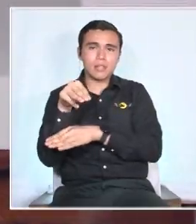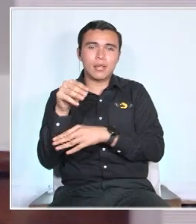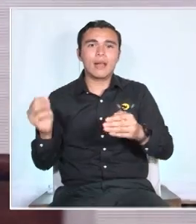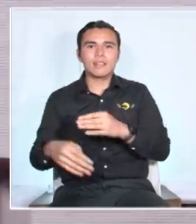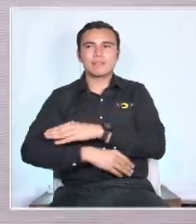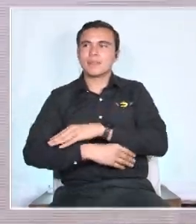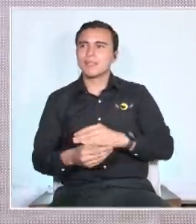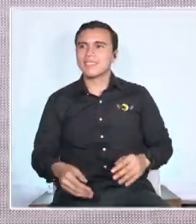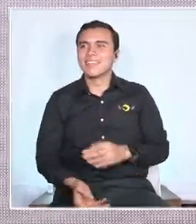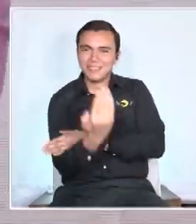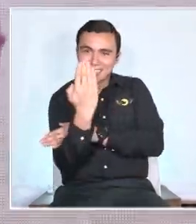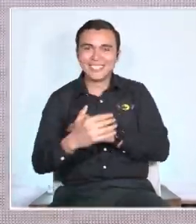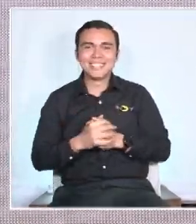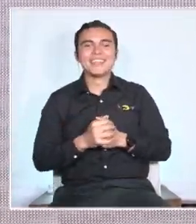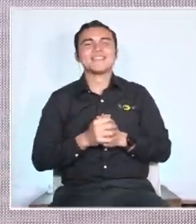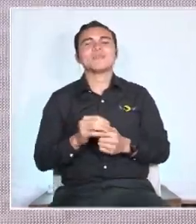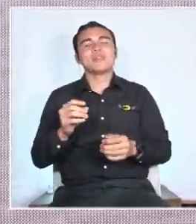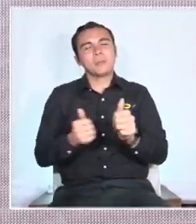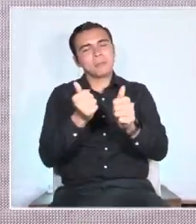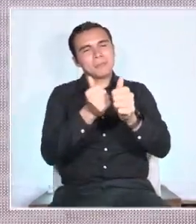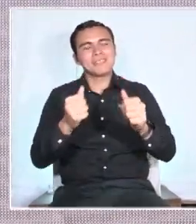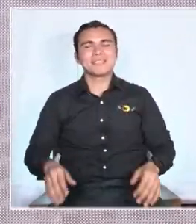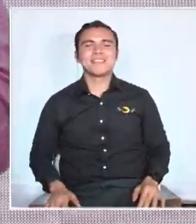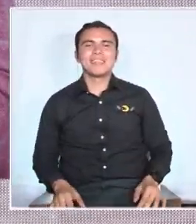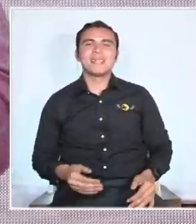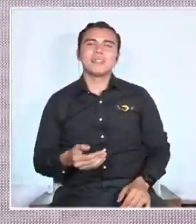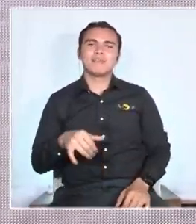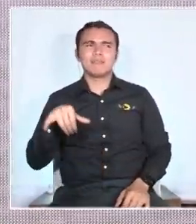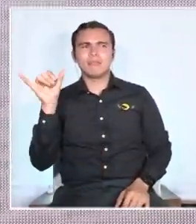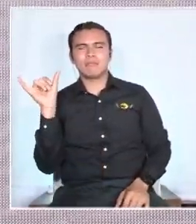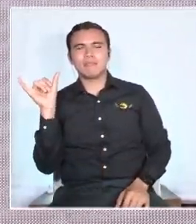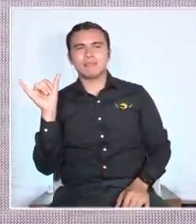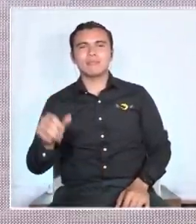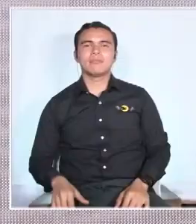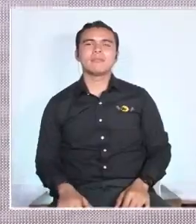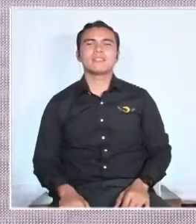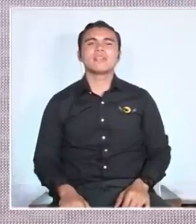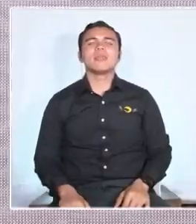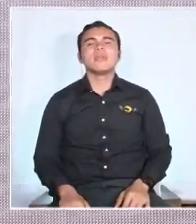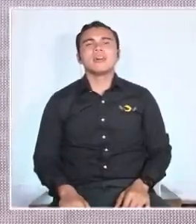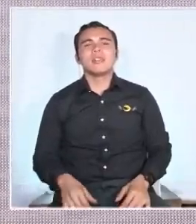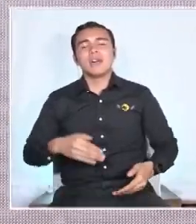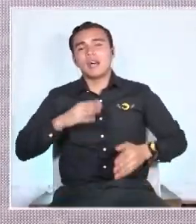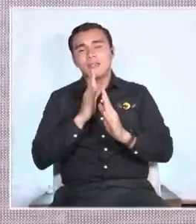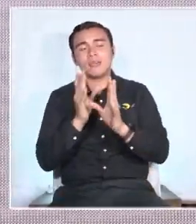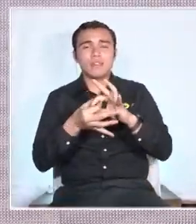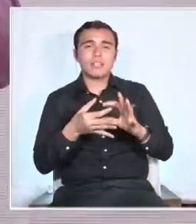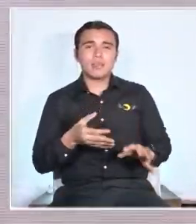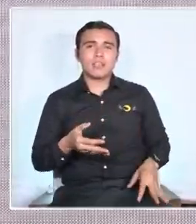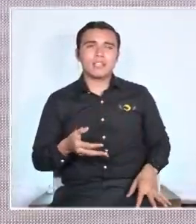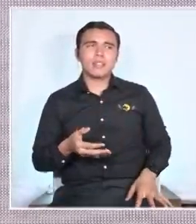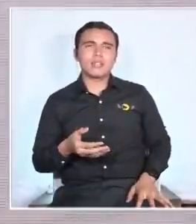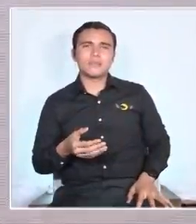para continuar con lo que el apóstol Moisés le estaba hablando anoche. Aleluya, él hablaba de pasión, él hablaba de que no